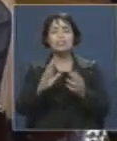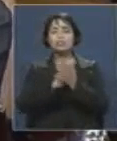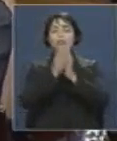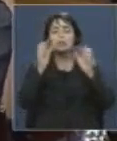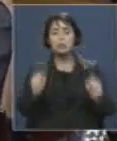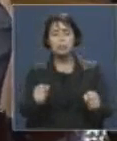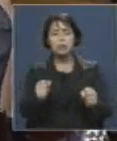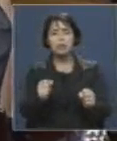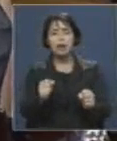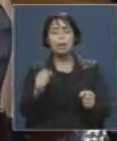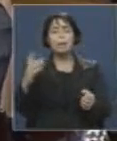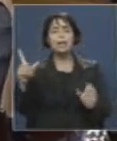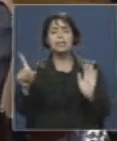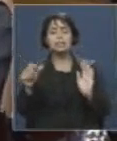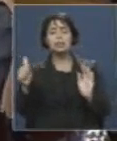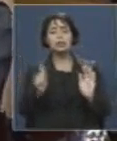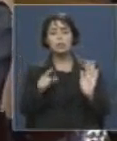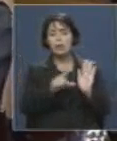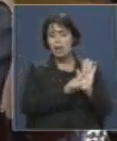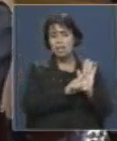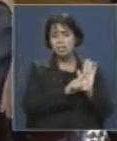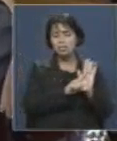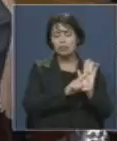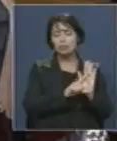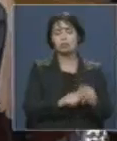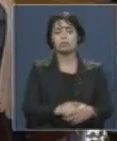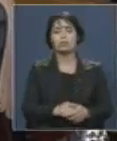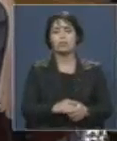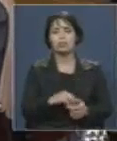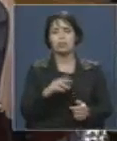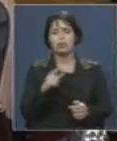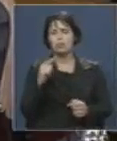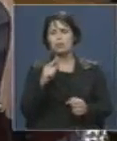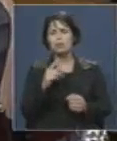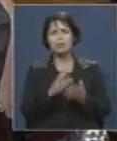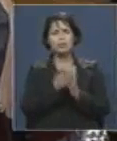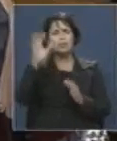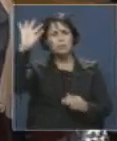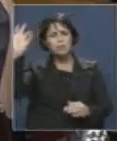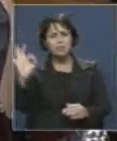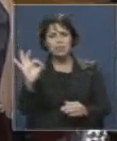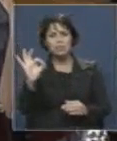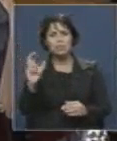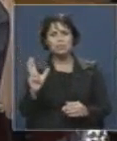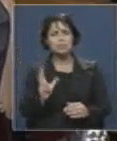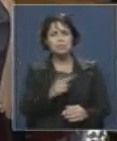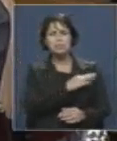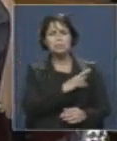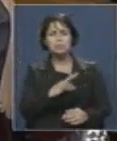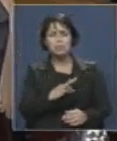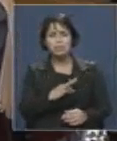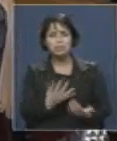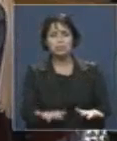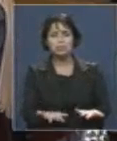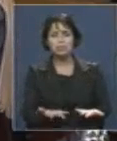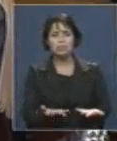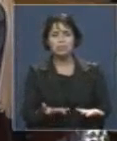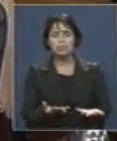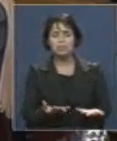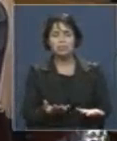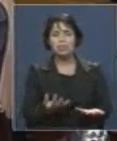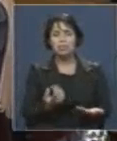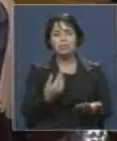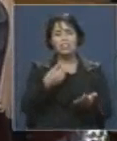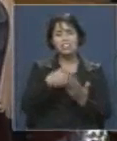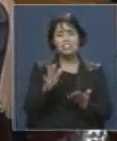alcance para hacer que se cumpla la ley, ni más ni menos. Pero en medio de estas cifras, señor ministro, en medio de estas